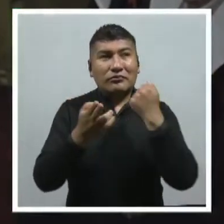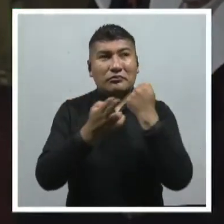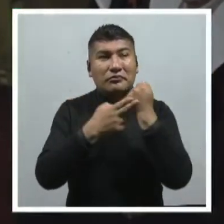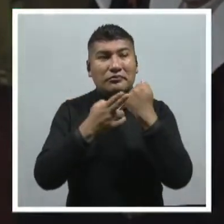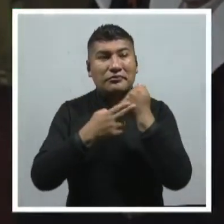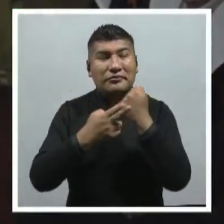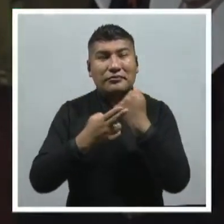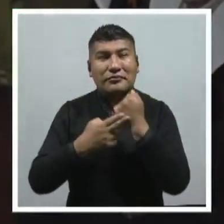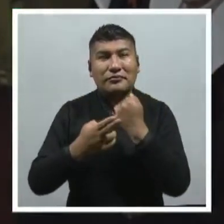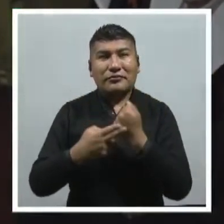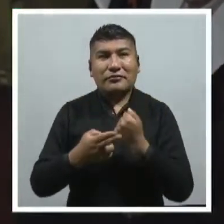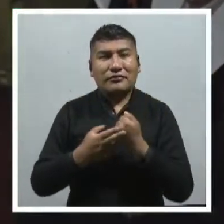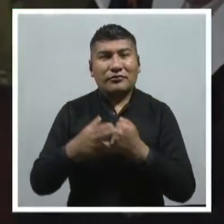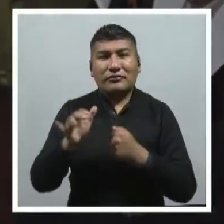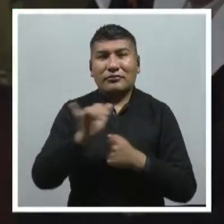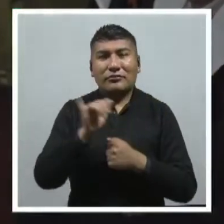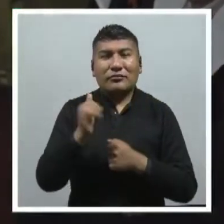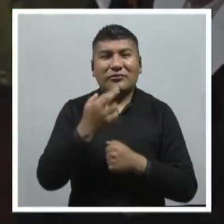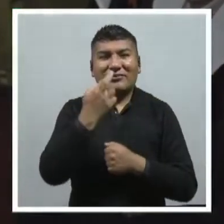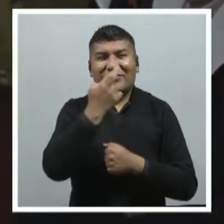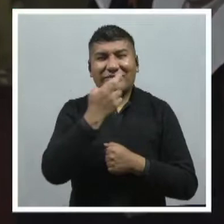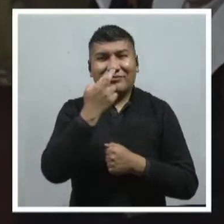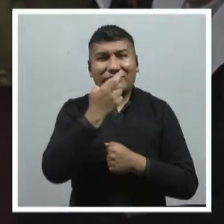amontona, amontona, así como la rata.